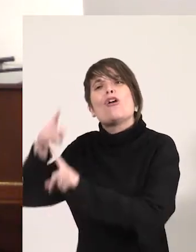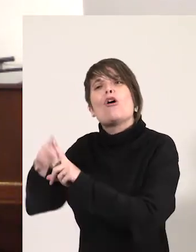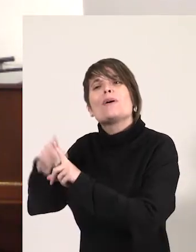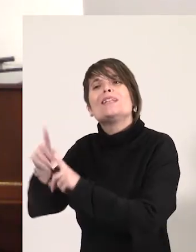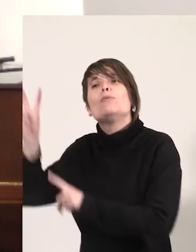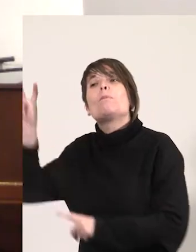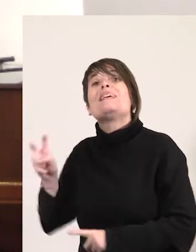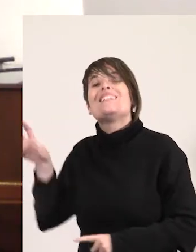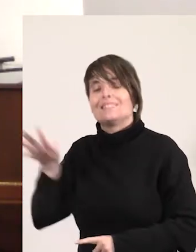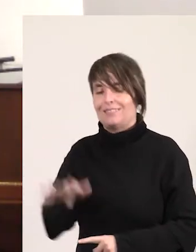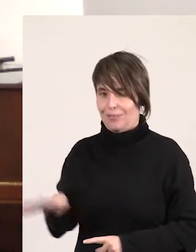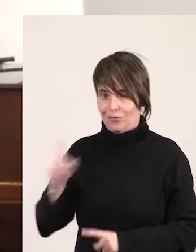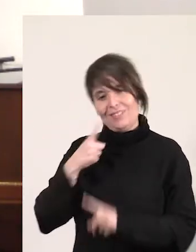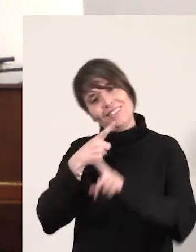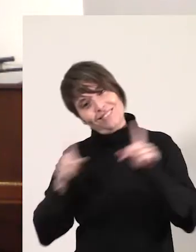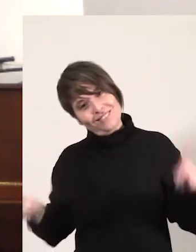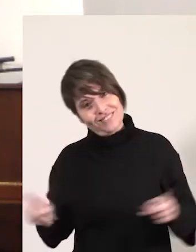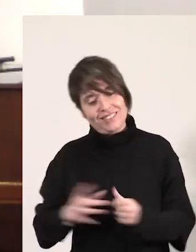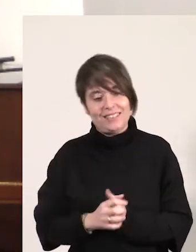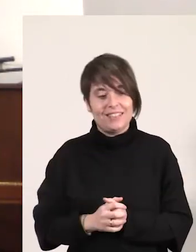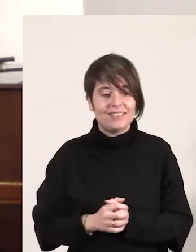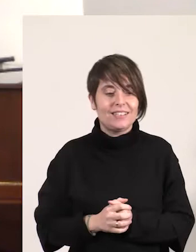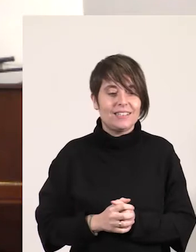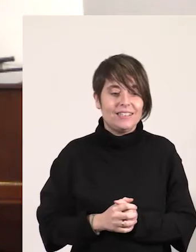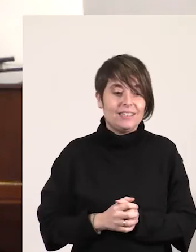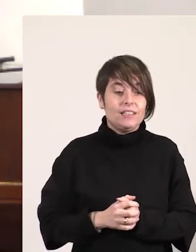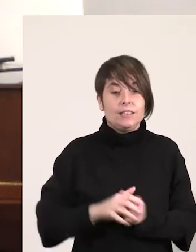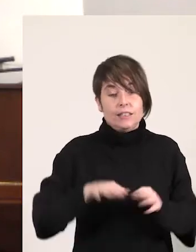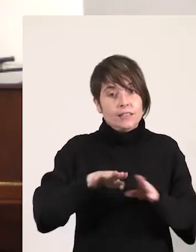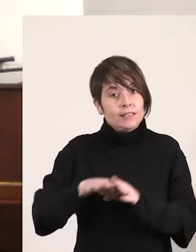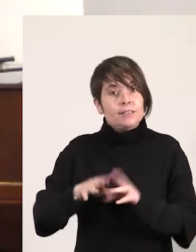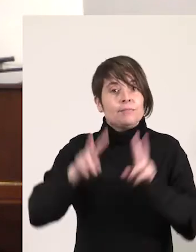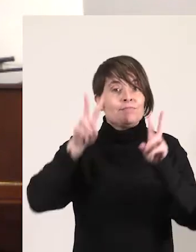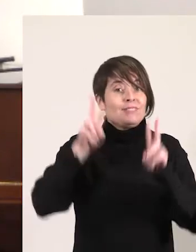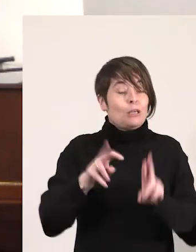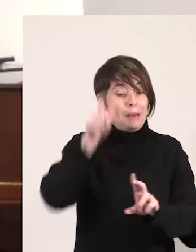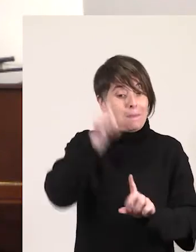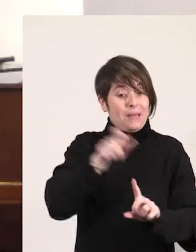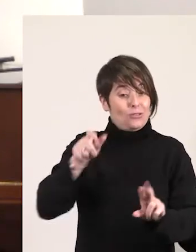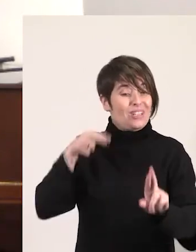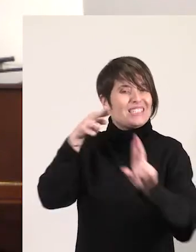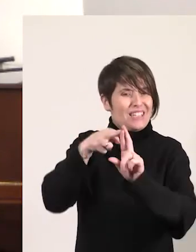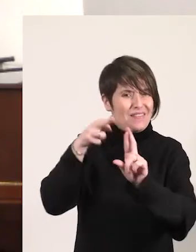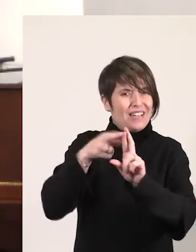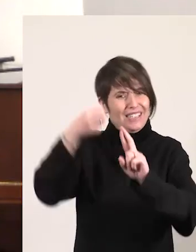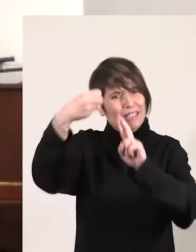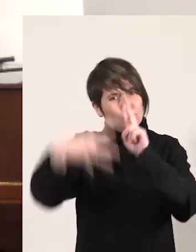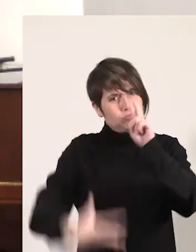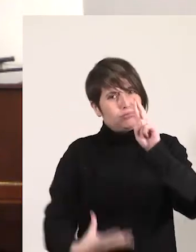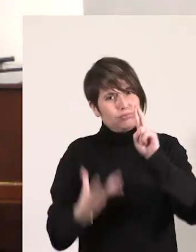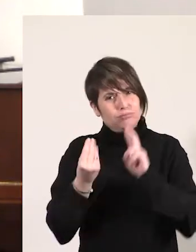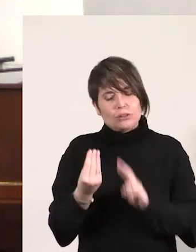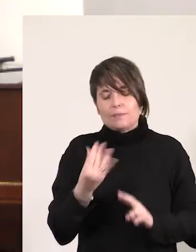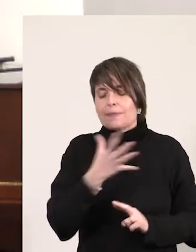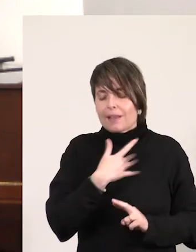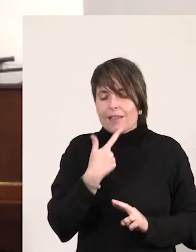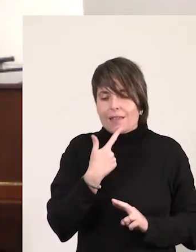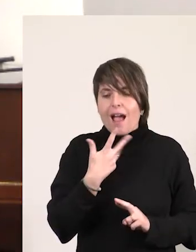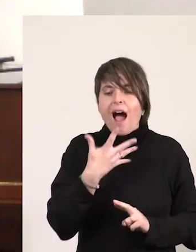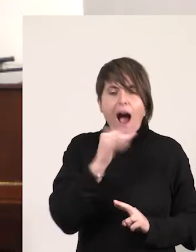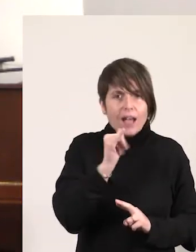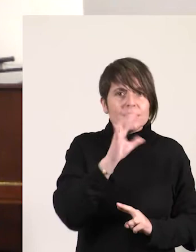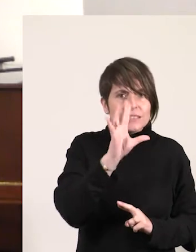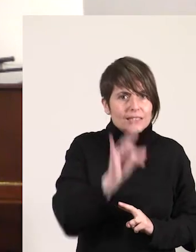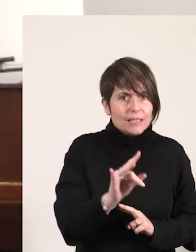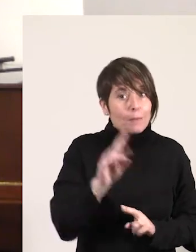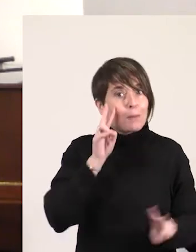de dónde eres, lo que quieren saber es de dónde vienes. Y por otro lado, con respecto a lo de los y las referentes, que hay un montón,